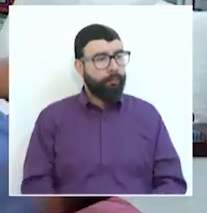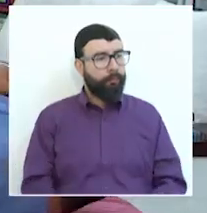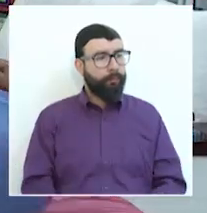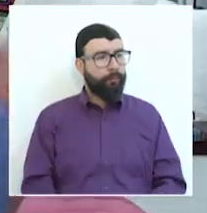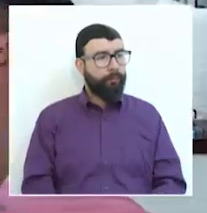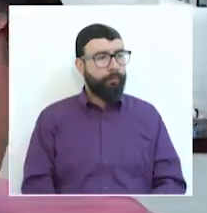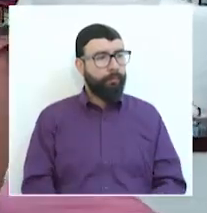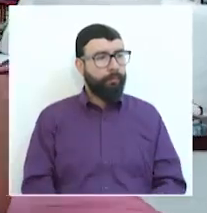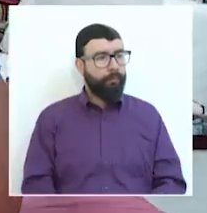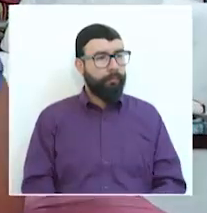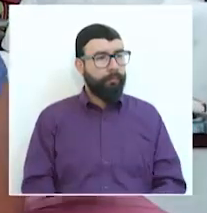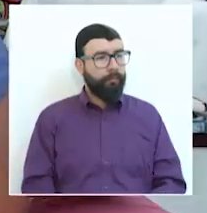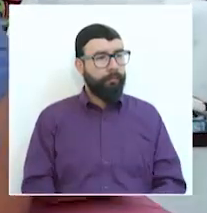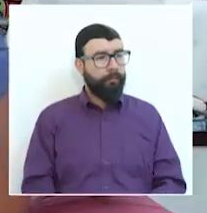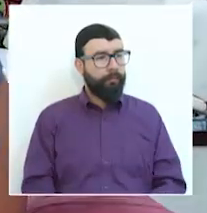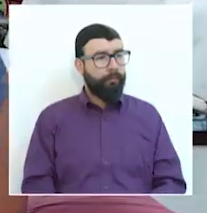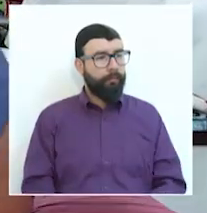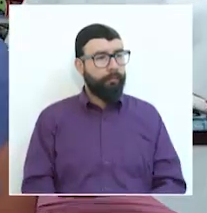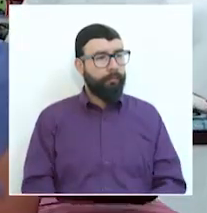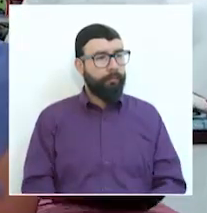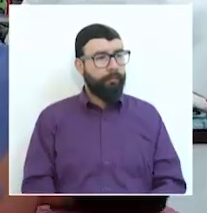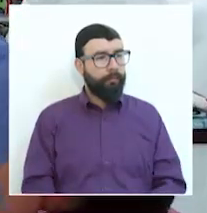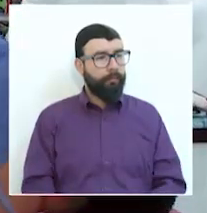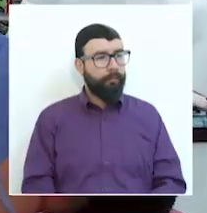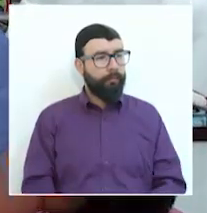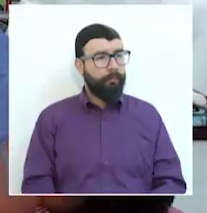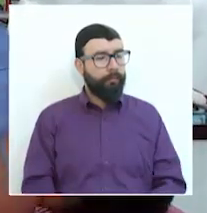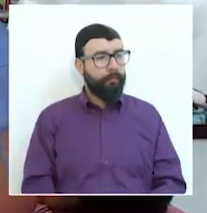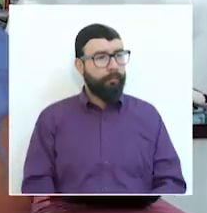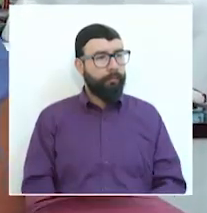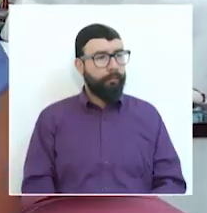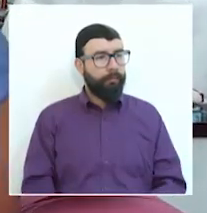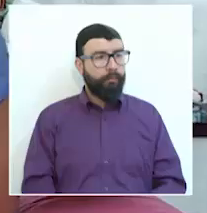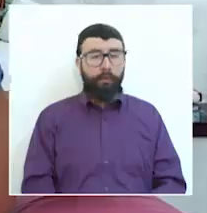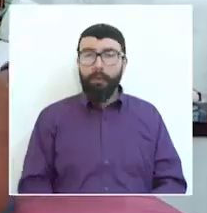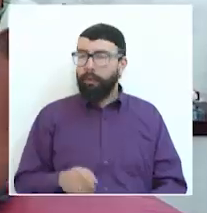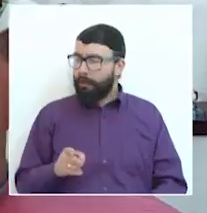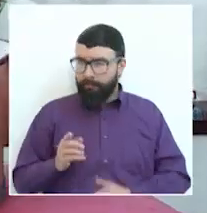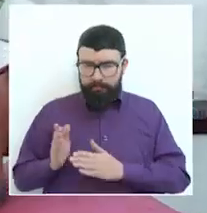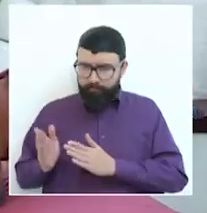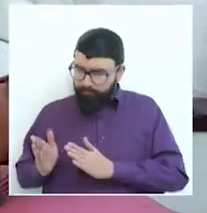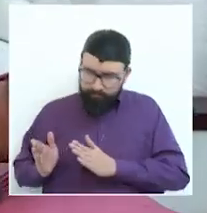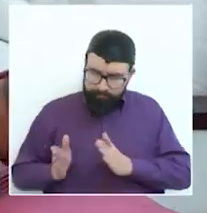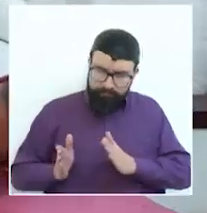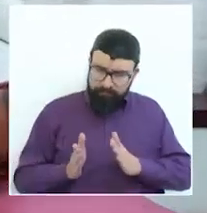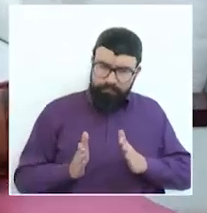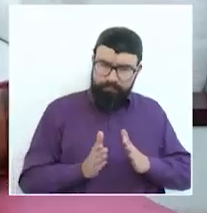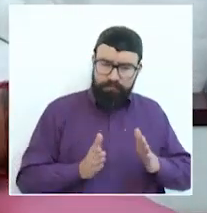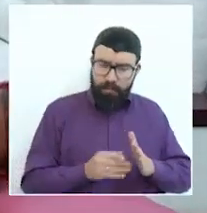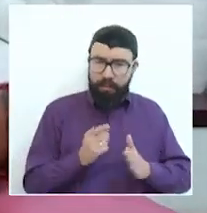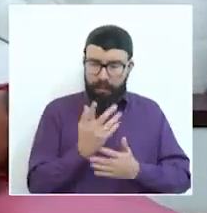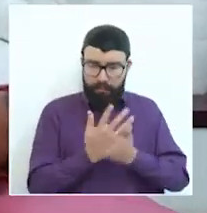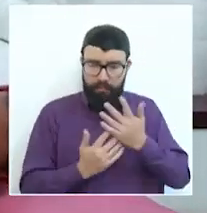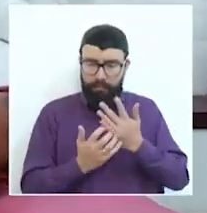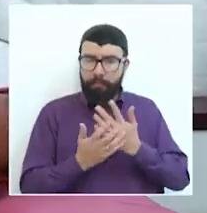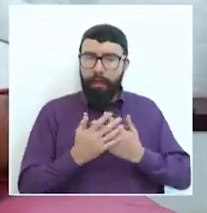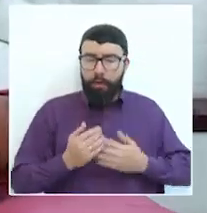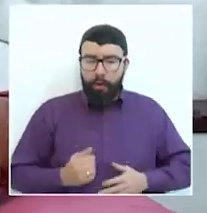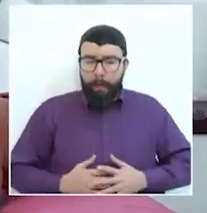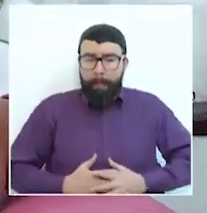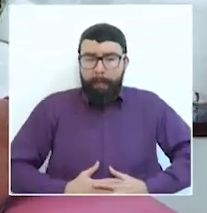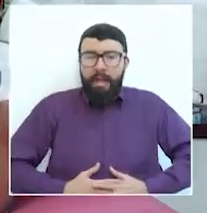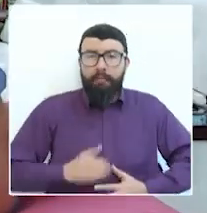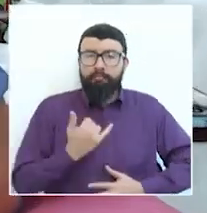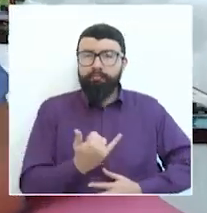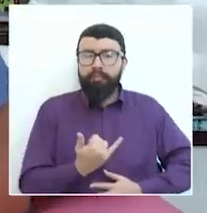Eso es. Cubre, muy bien. Te vas a correr bien hacia adelante, que tu mano toque mi estómago. Y vamos a hacer